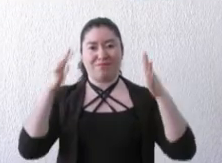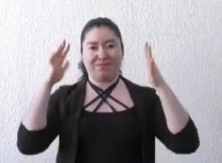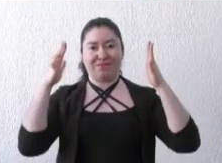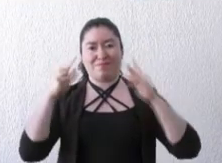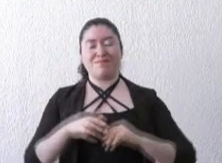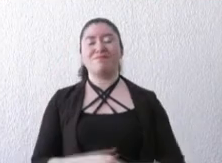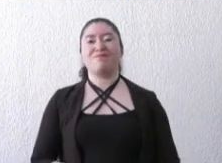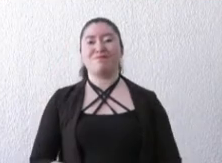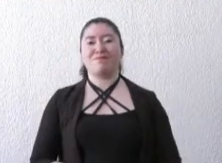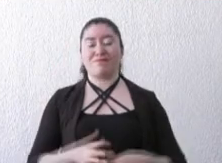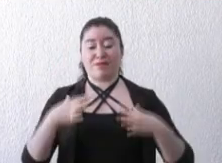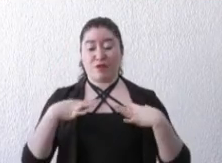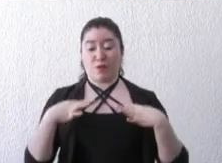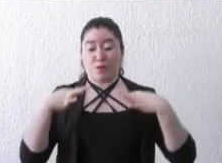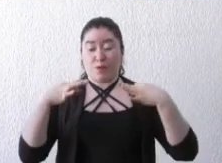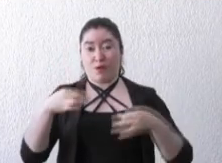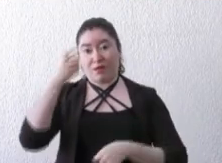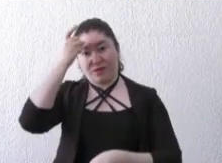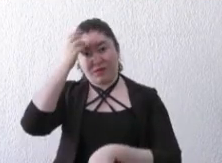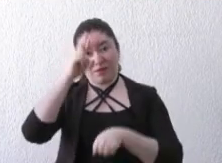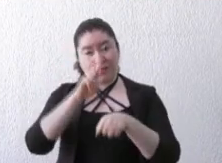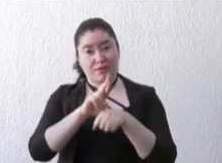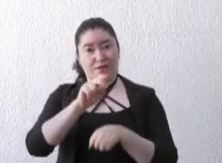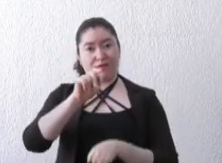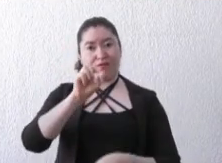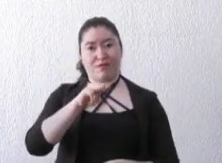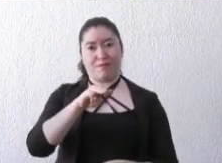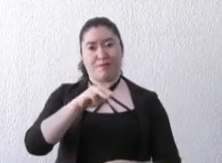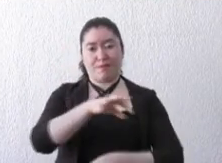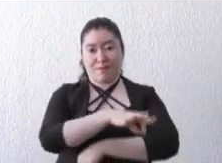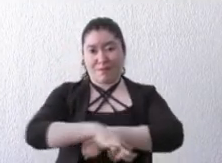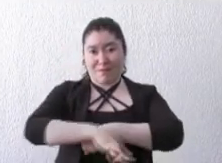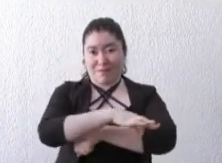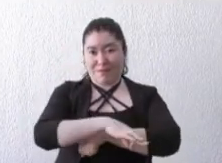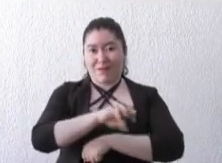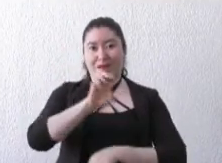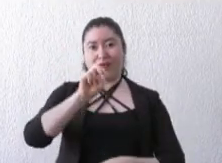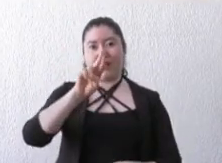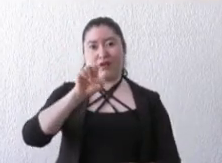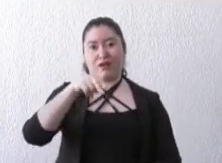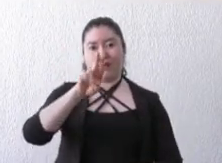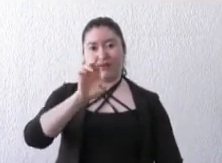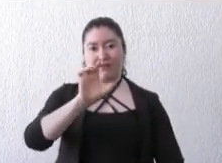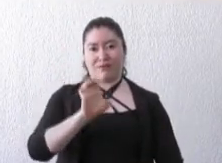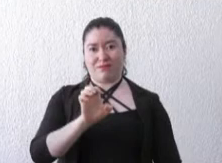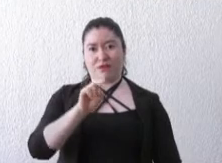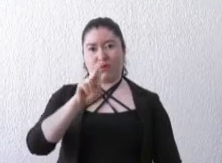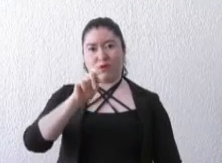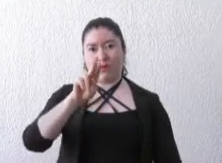El fundador y director de TEN Arquitectos, Enrique Norten.